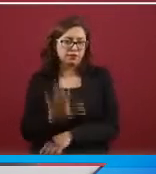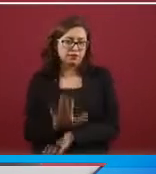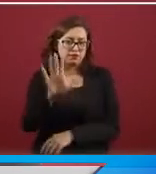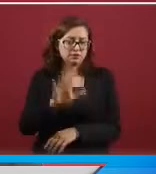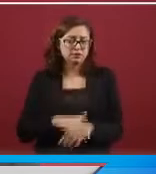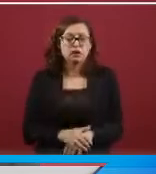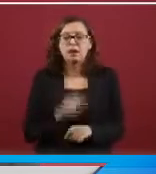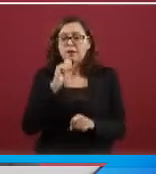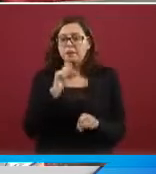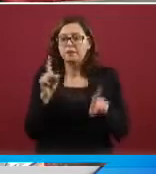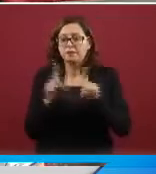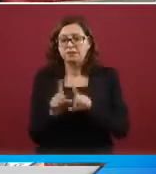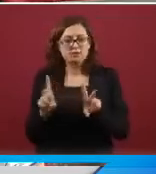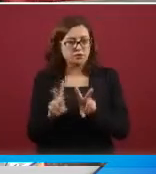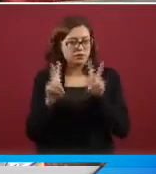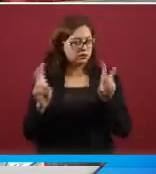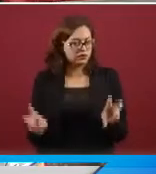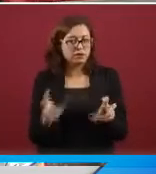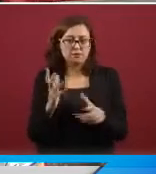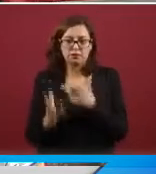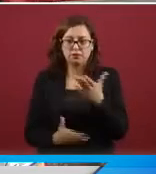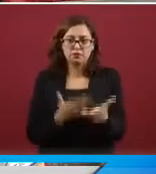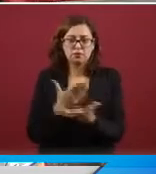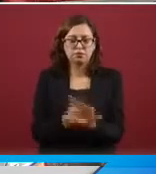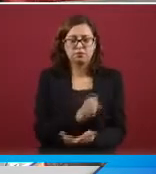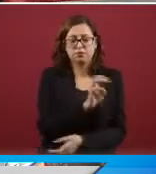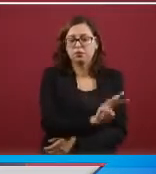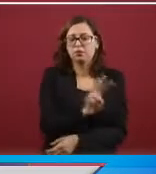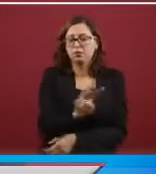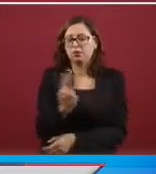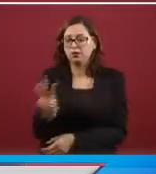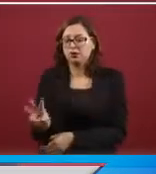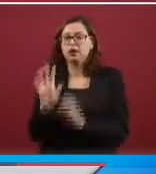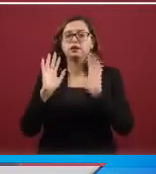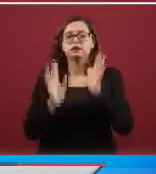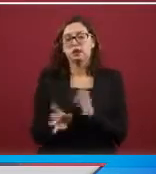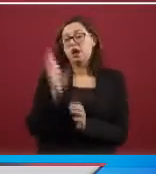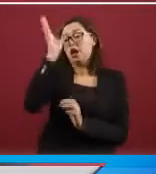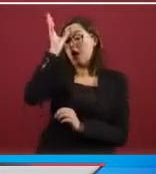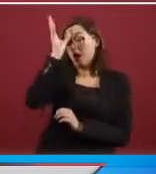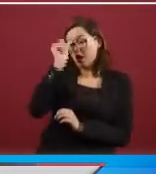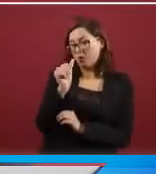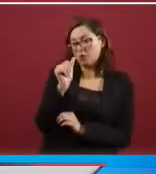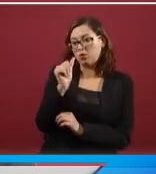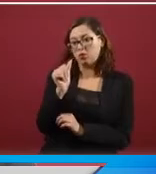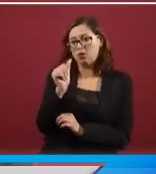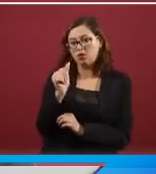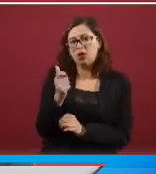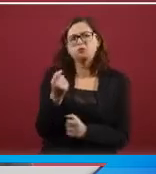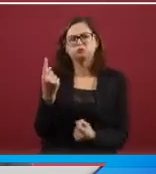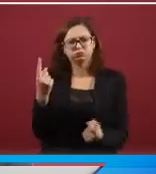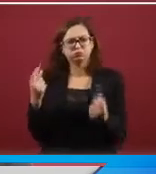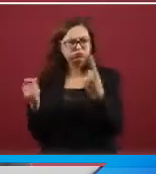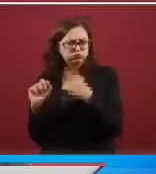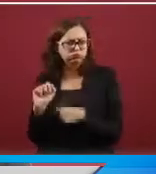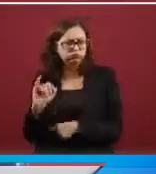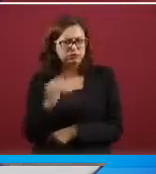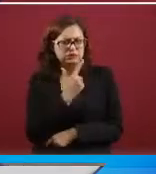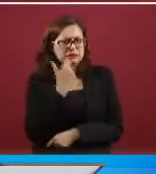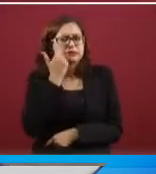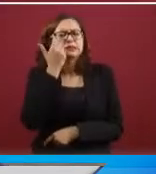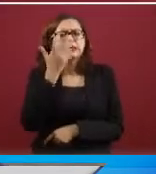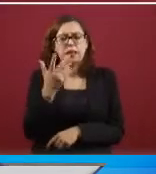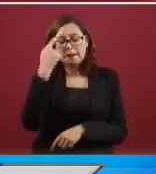ciudadanos, sino a que cumplan con sus obligaciones las empresas digitales. El sector que más está creciendo es el sector digital. Por lo general ha mostrado